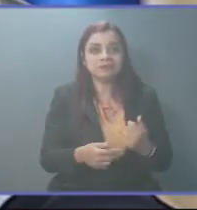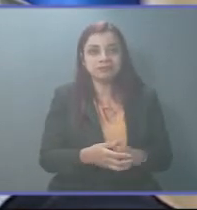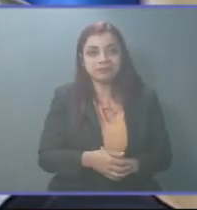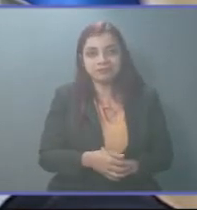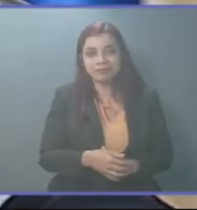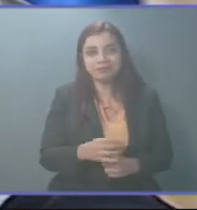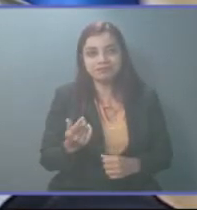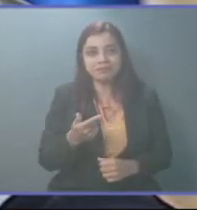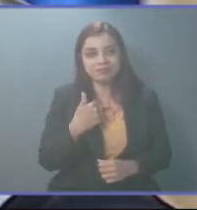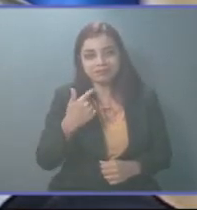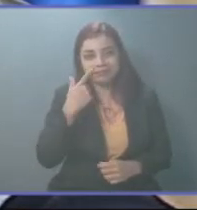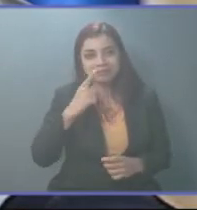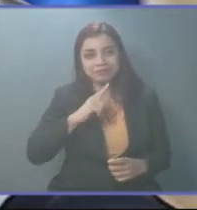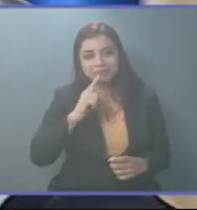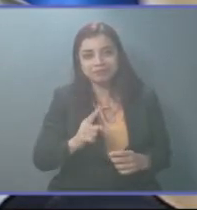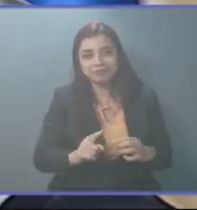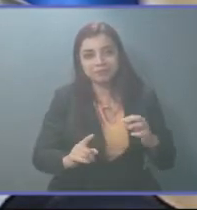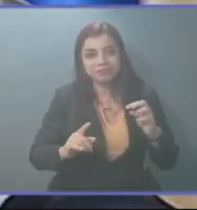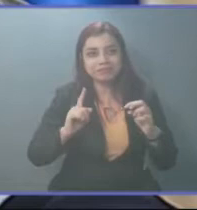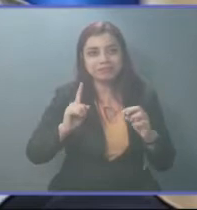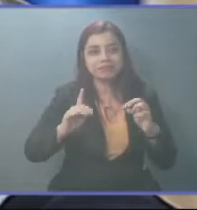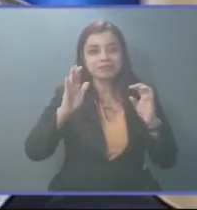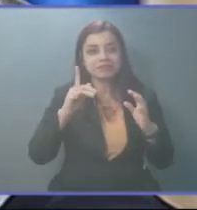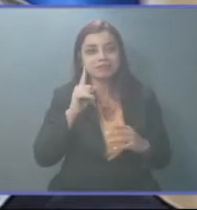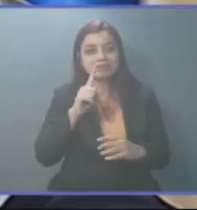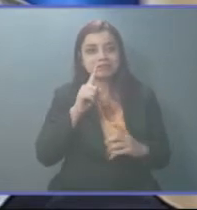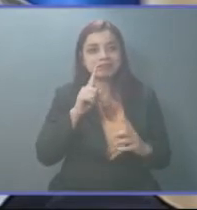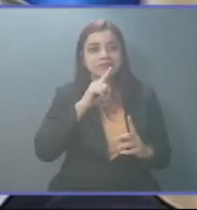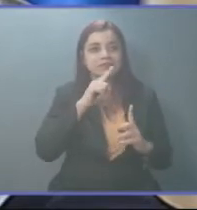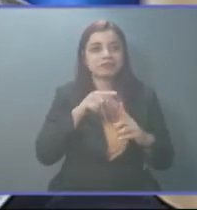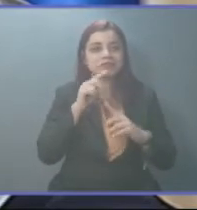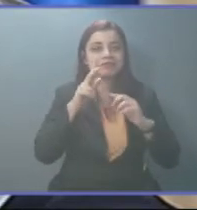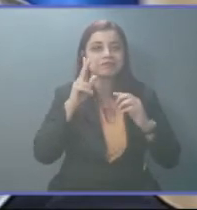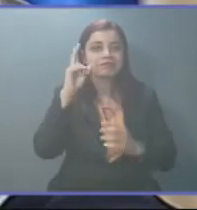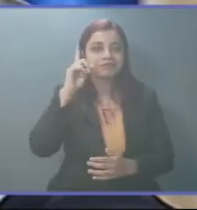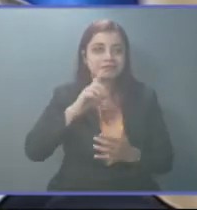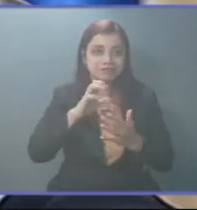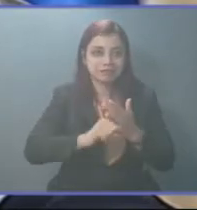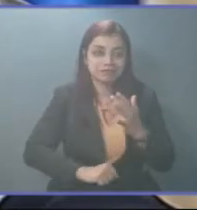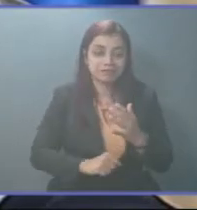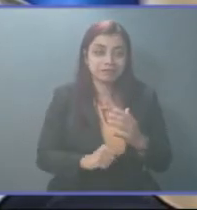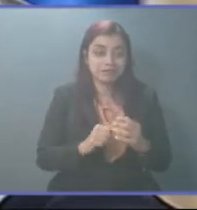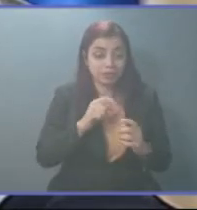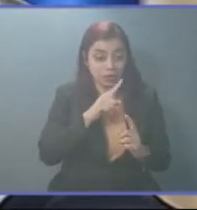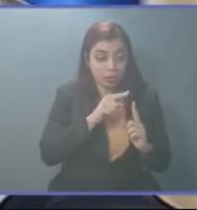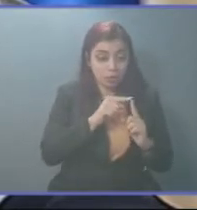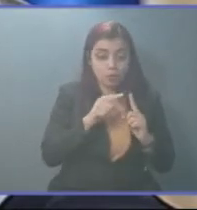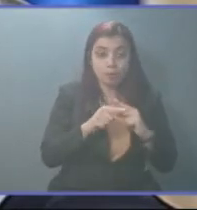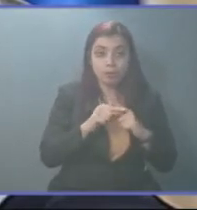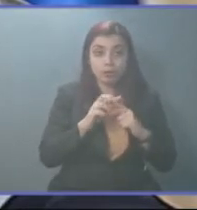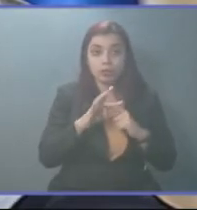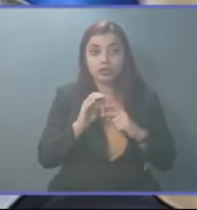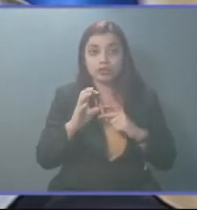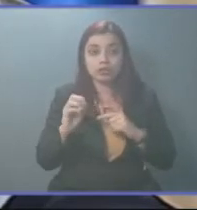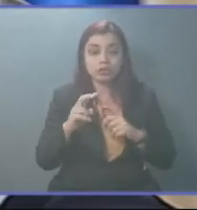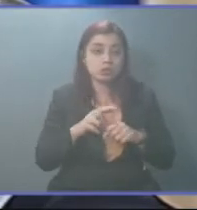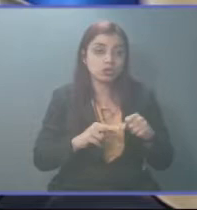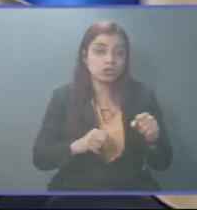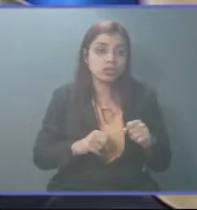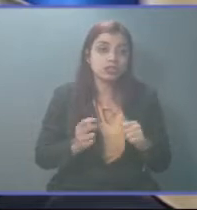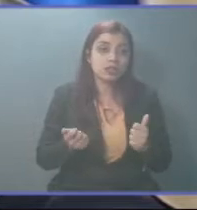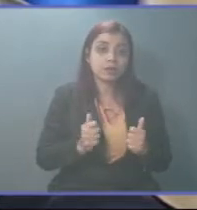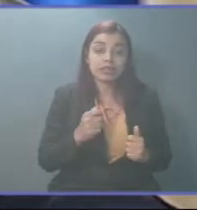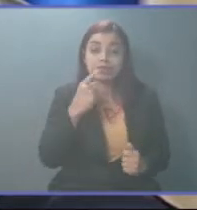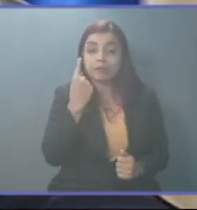Será sancionado con multa de 1 a 3 salarios mínimos mensuales vigentes del sector comercio y servicios quien cometa alguna de las siguientes infracciones leves.